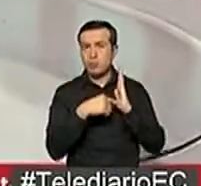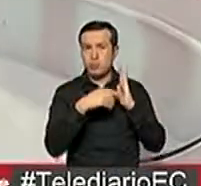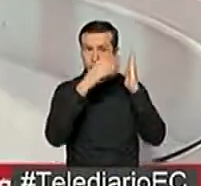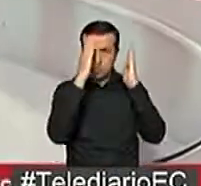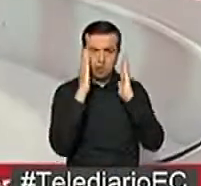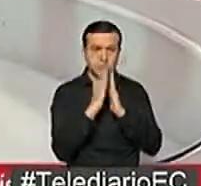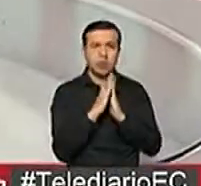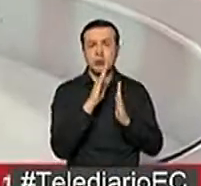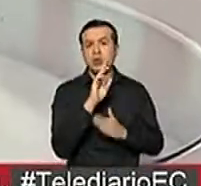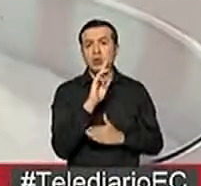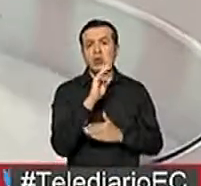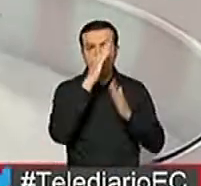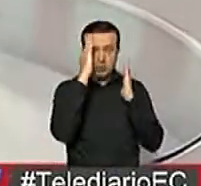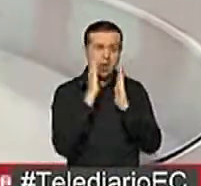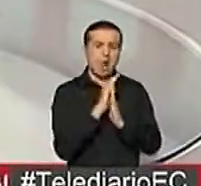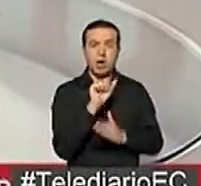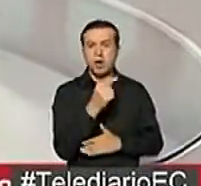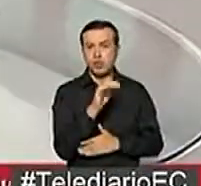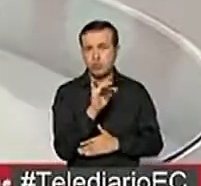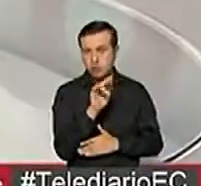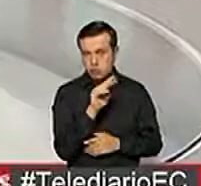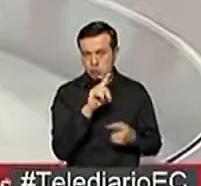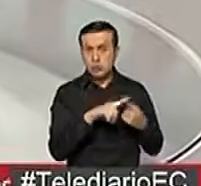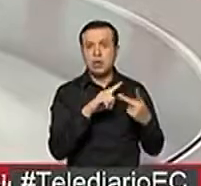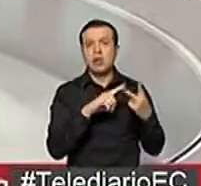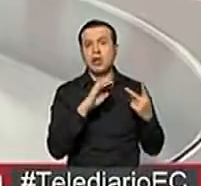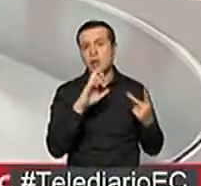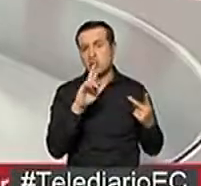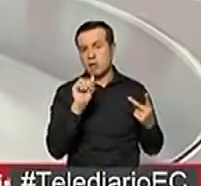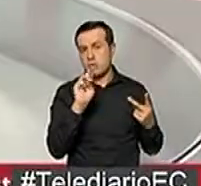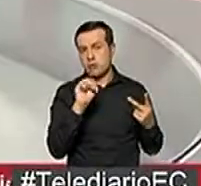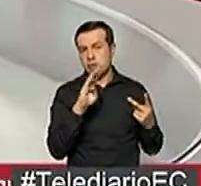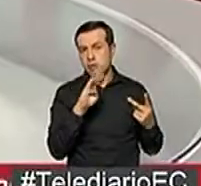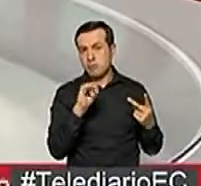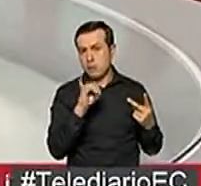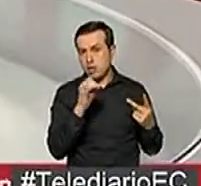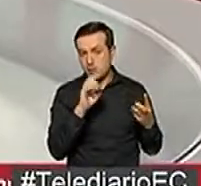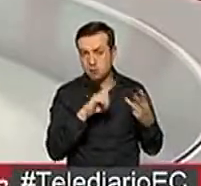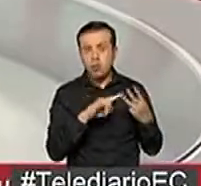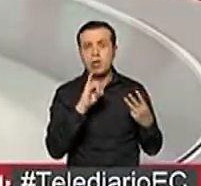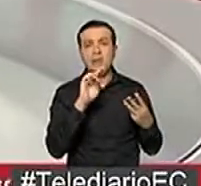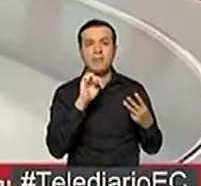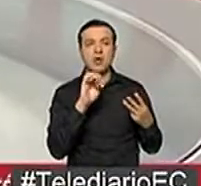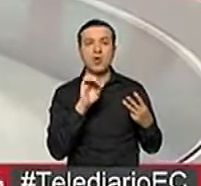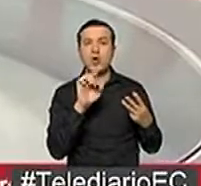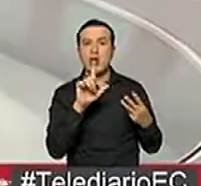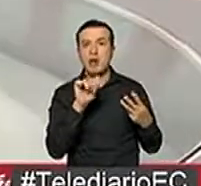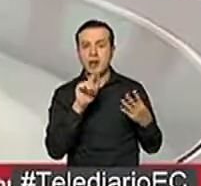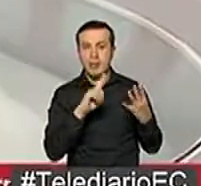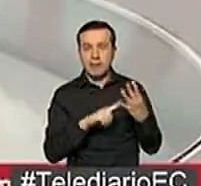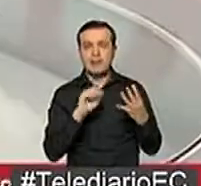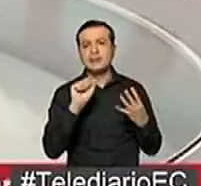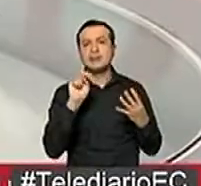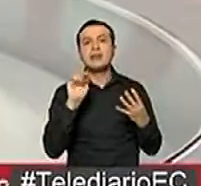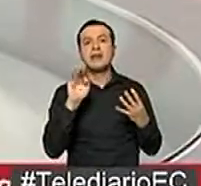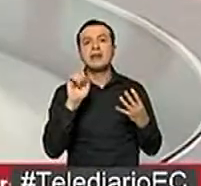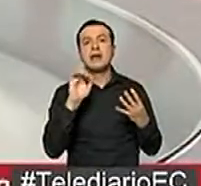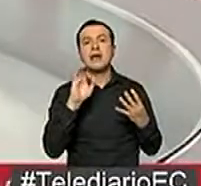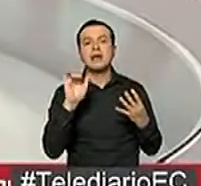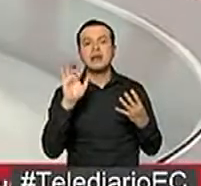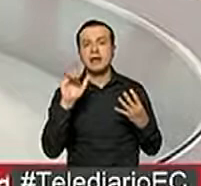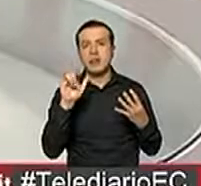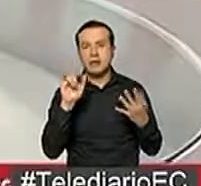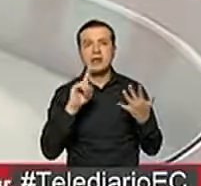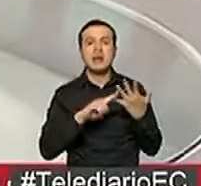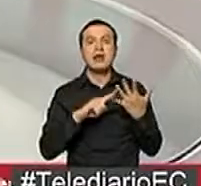mencionar, tenemos el de las Madres Agustinas, el del Carmen Bajo, que ya habíamos mencionado, la Inmaculada Concepción, Santa Catalina de Siena, la